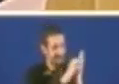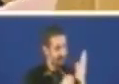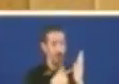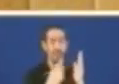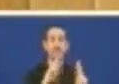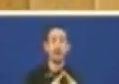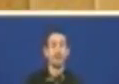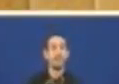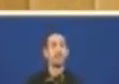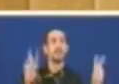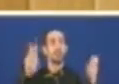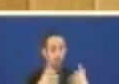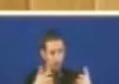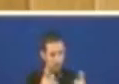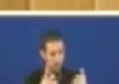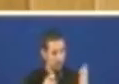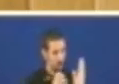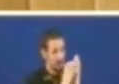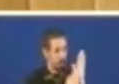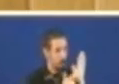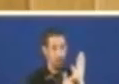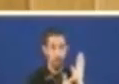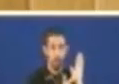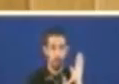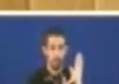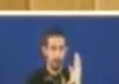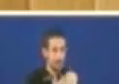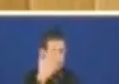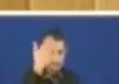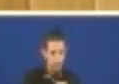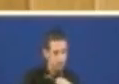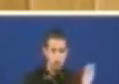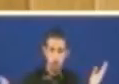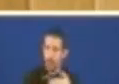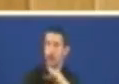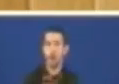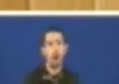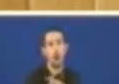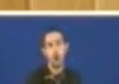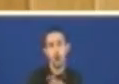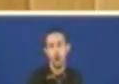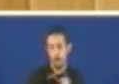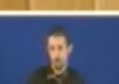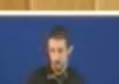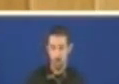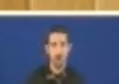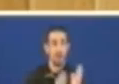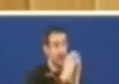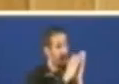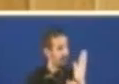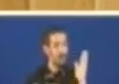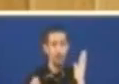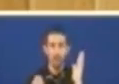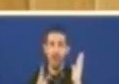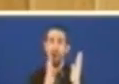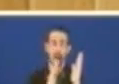asinou un valor que non ten vencemento, que ten carácter perpetuo, asinou tamén, di que o pé de